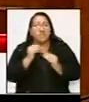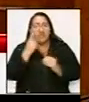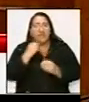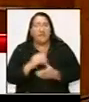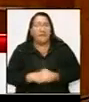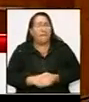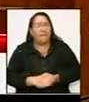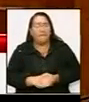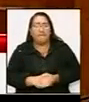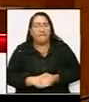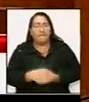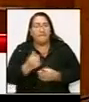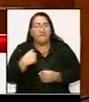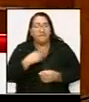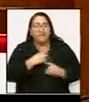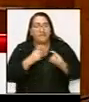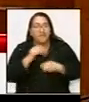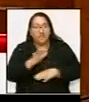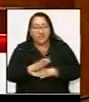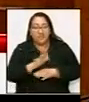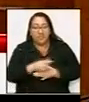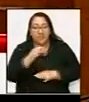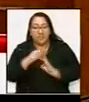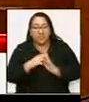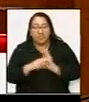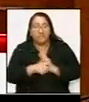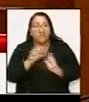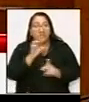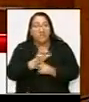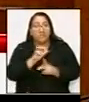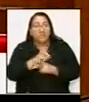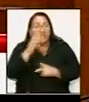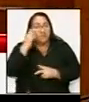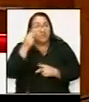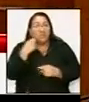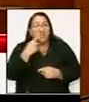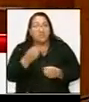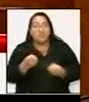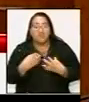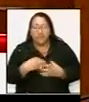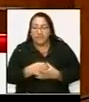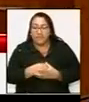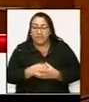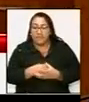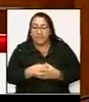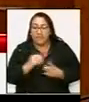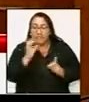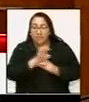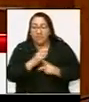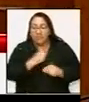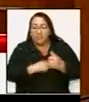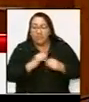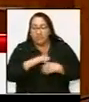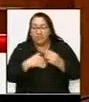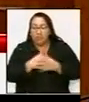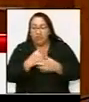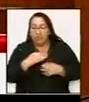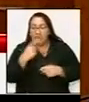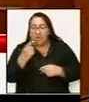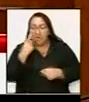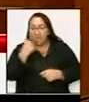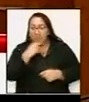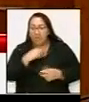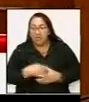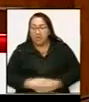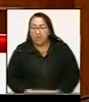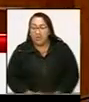varones. De hecho, ahora vamos a debatir en la tarde el proyecto de ley del acoso político, y hay quienes nos han dicho que el acoso lo sufren todos de manera general, hombres y